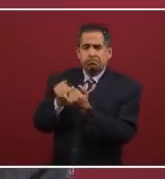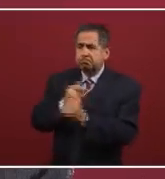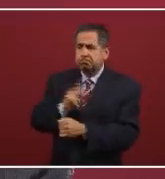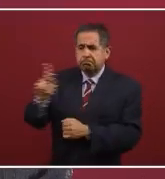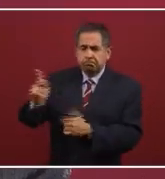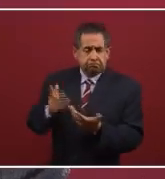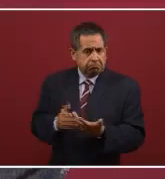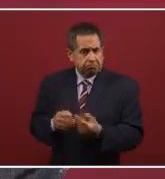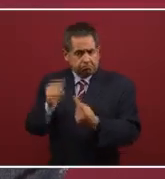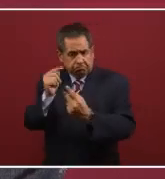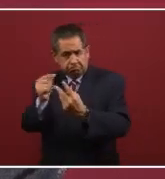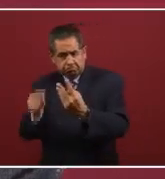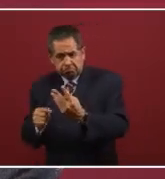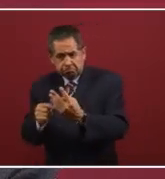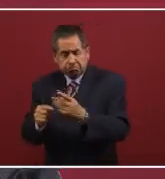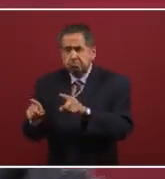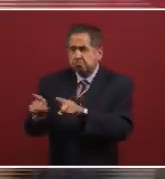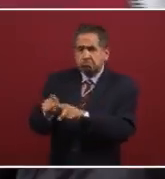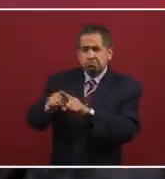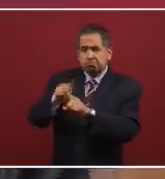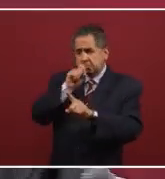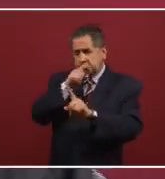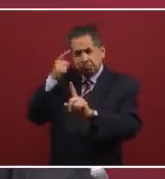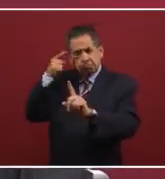En eso